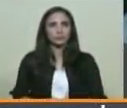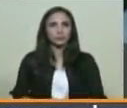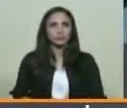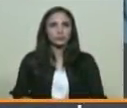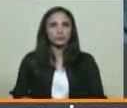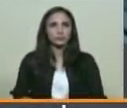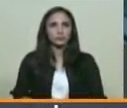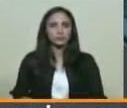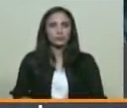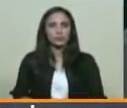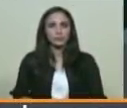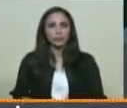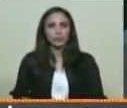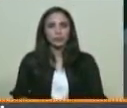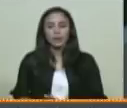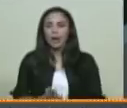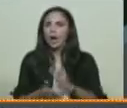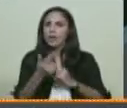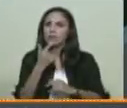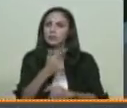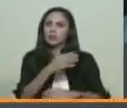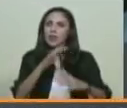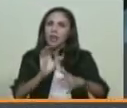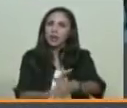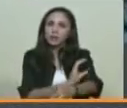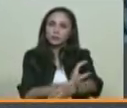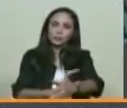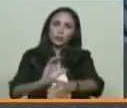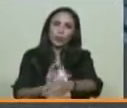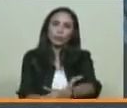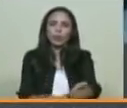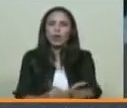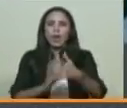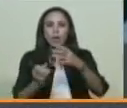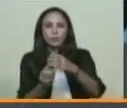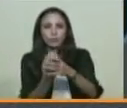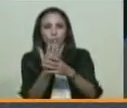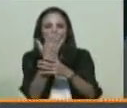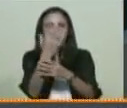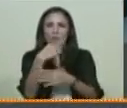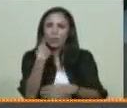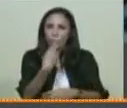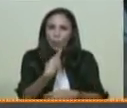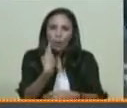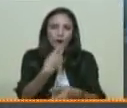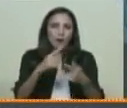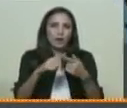Como dice su canción, con cantos, con flores rojas,